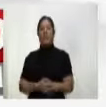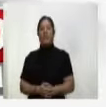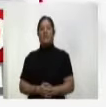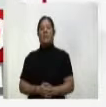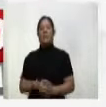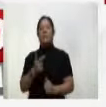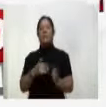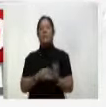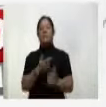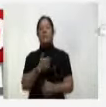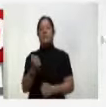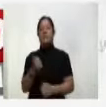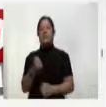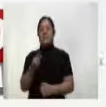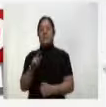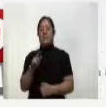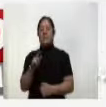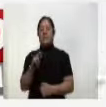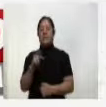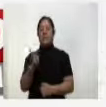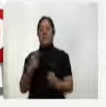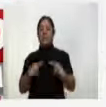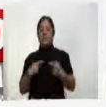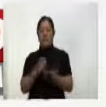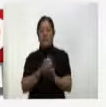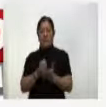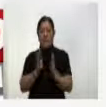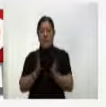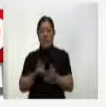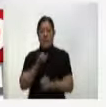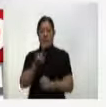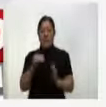han recuperado de COVID-19. Además, se registran